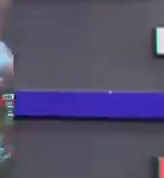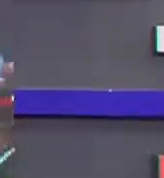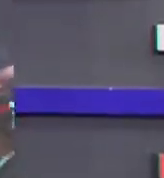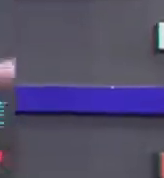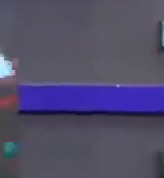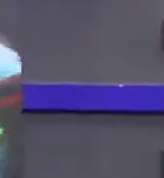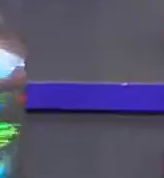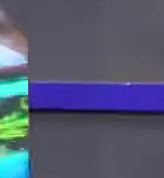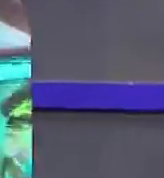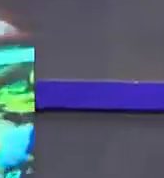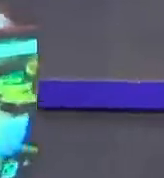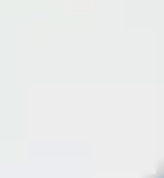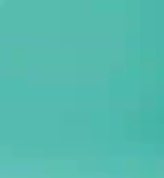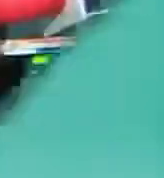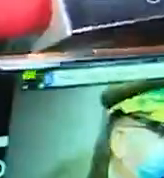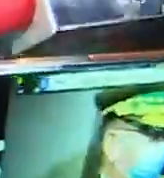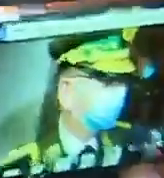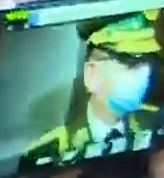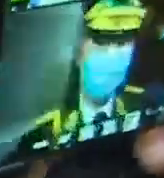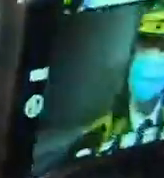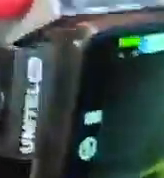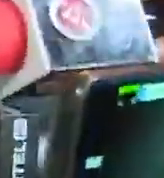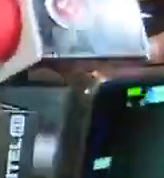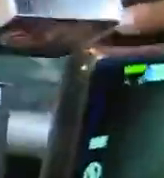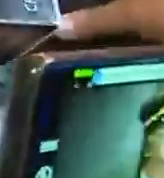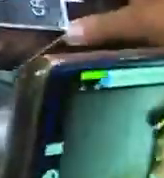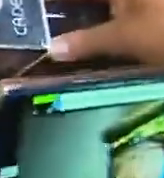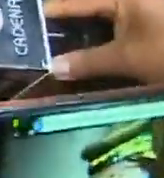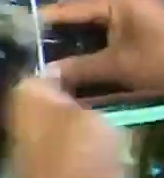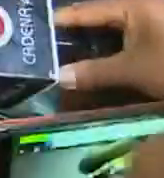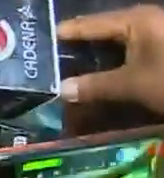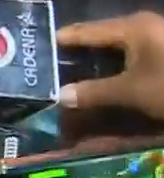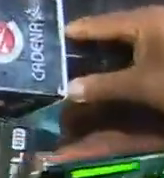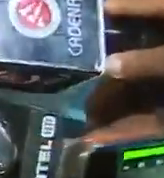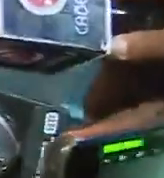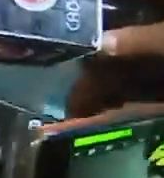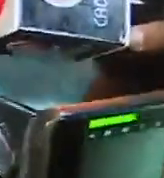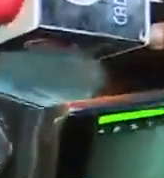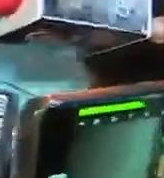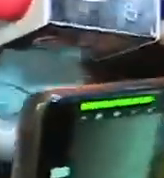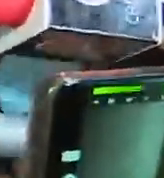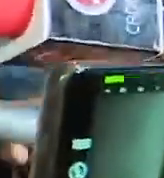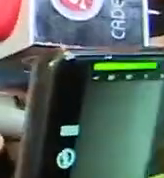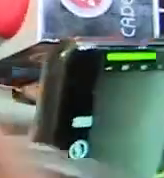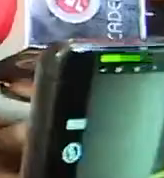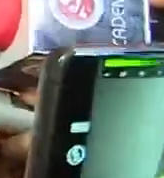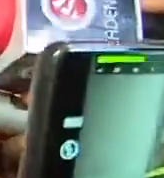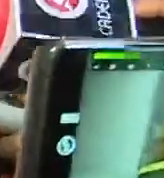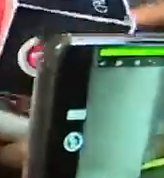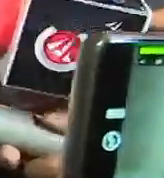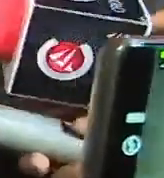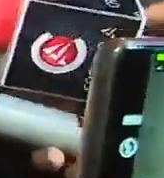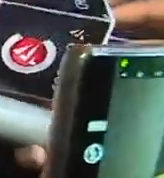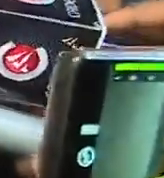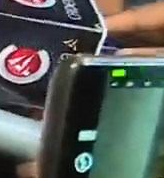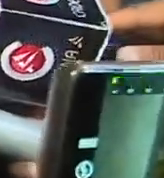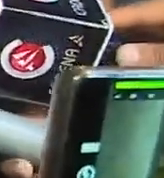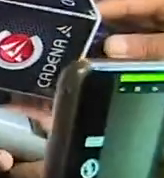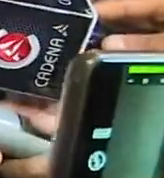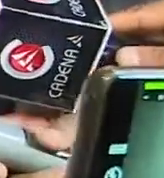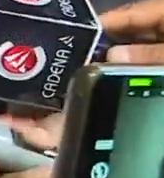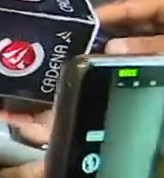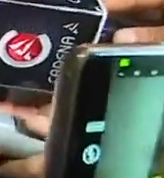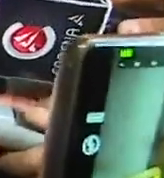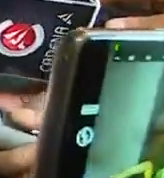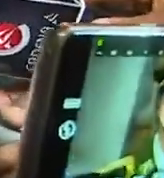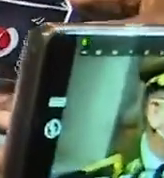producir el relevo del comandante general en minutos más. ¿Quién es la próxima autoridad? Bueno, ese es un acto que le corresponde al señor presidente. Todavía